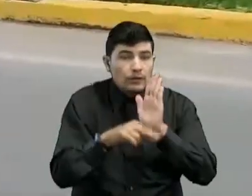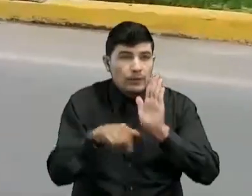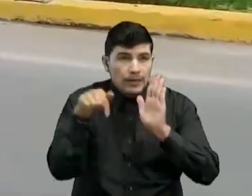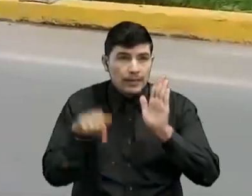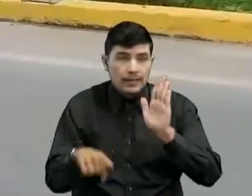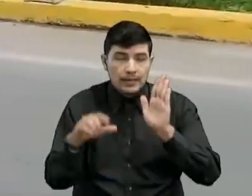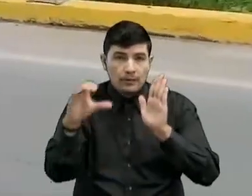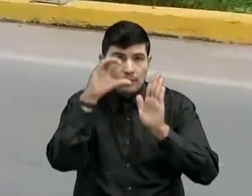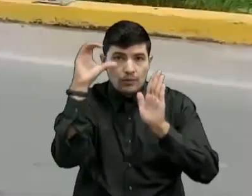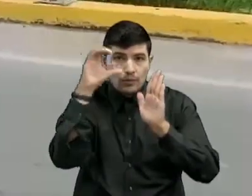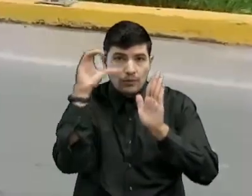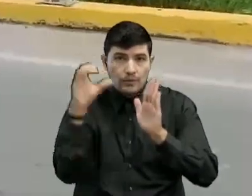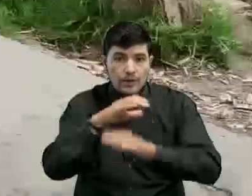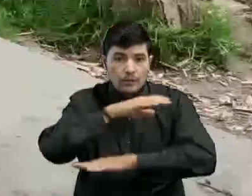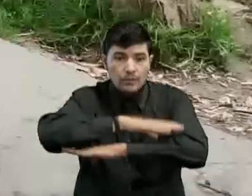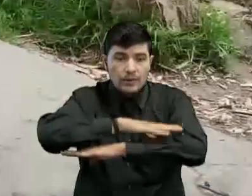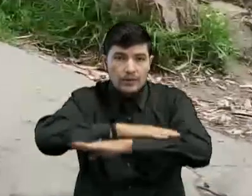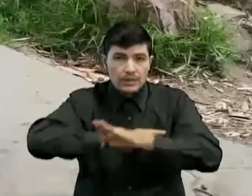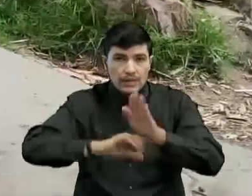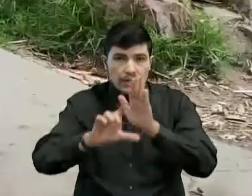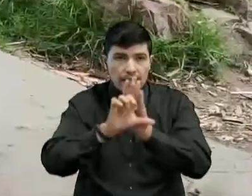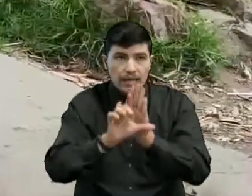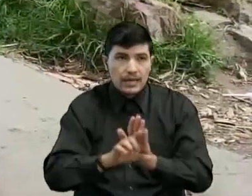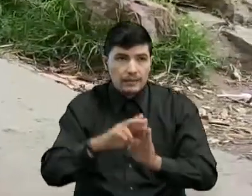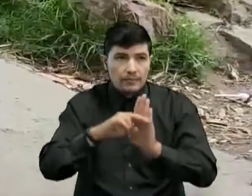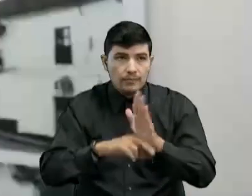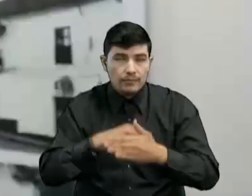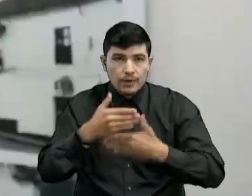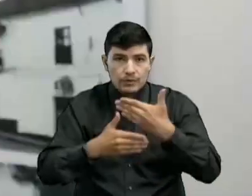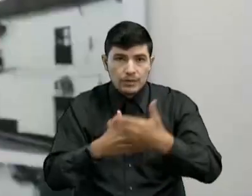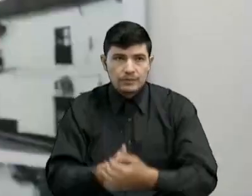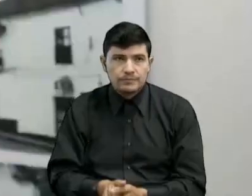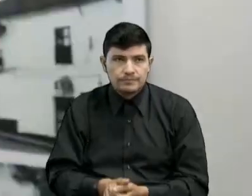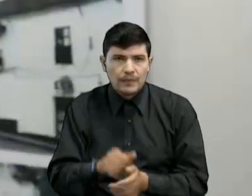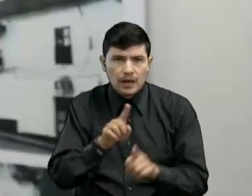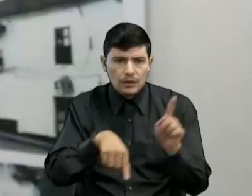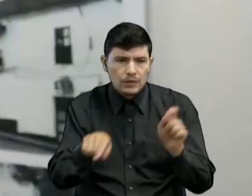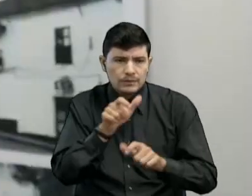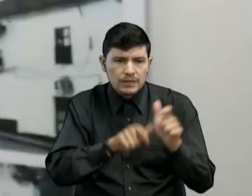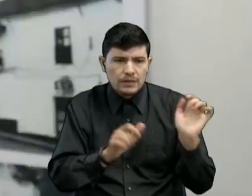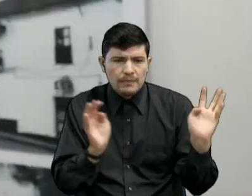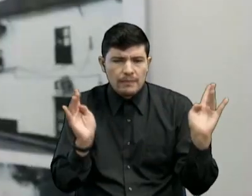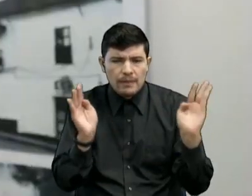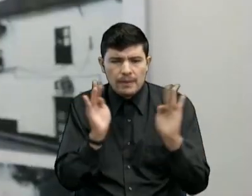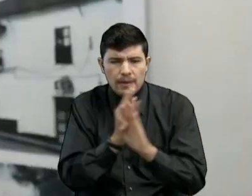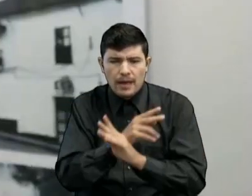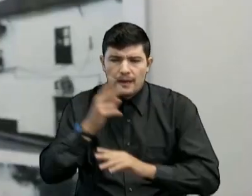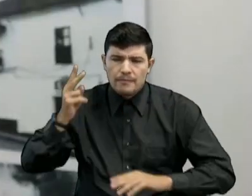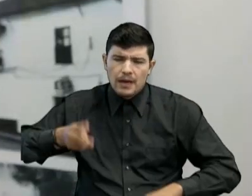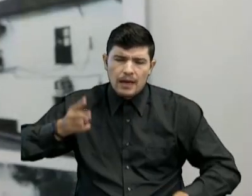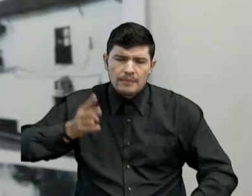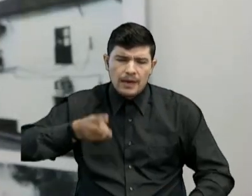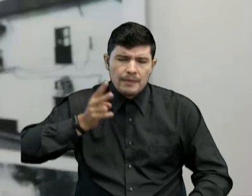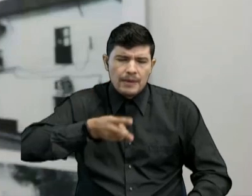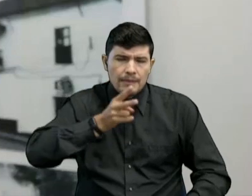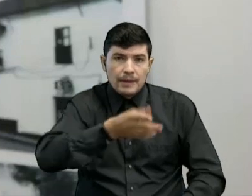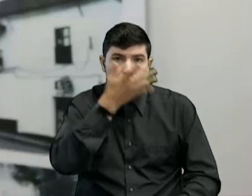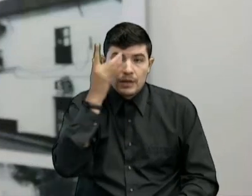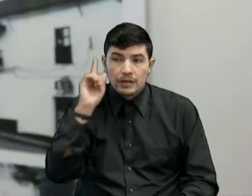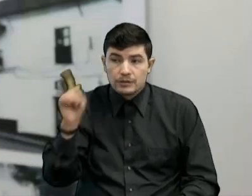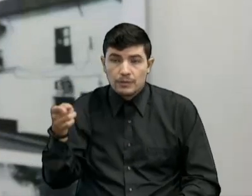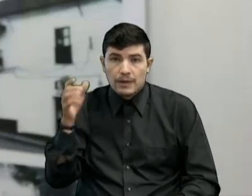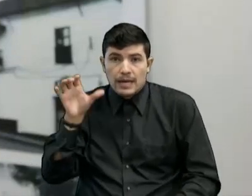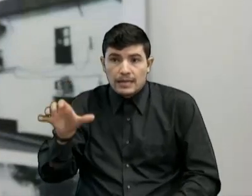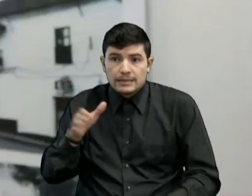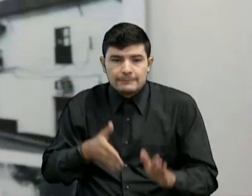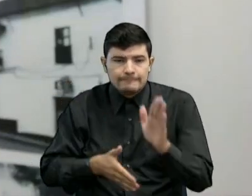en convivencia y legalidad. Estas personas que estamos viendo pasar por aquí lo han hecho porque han sido expulsados de su